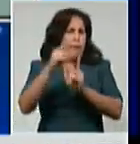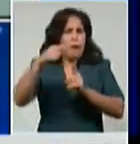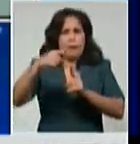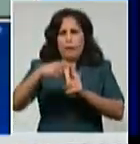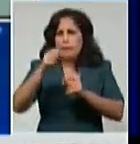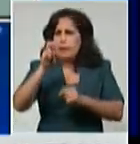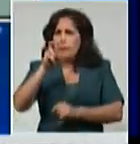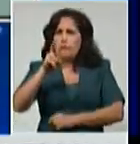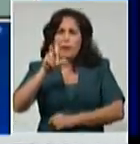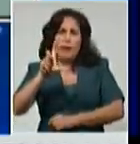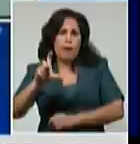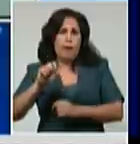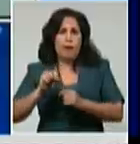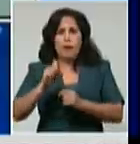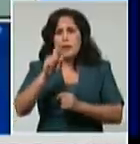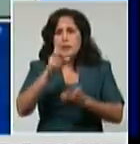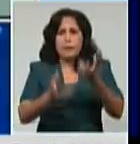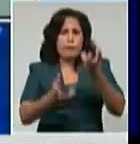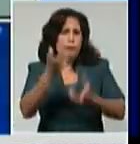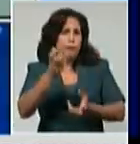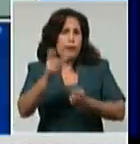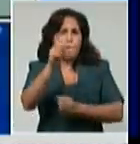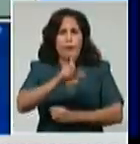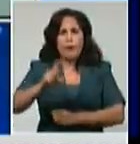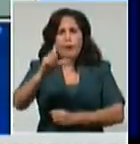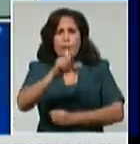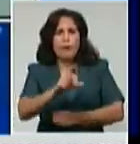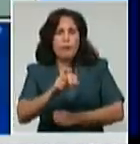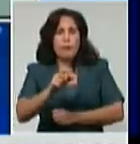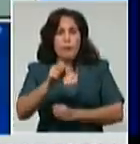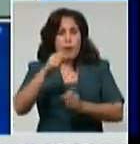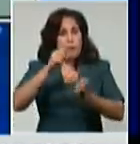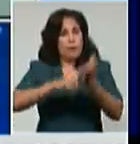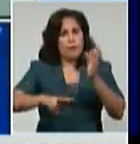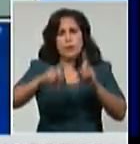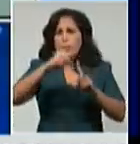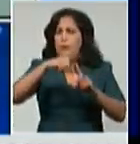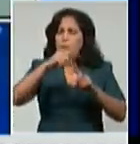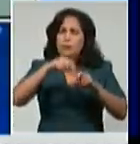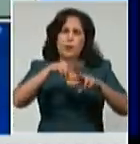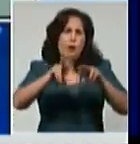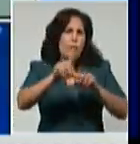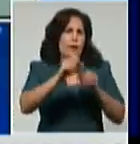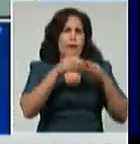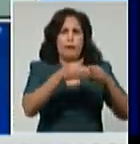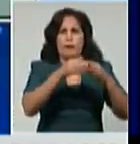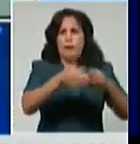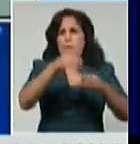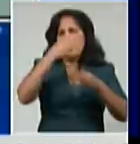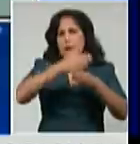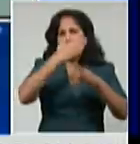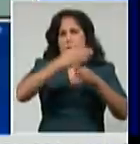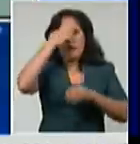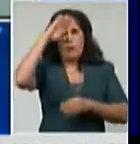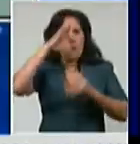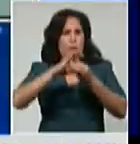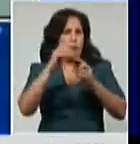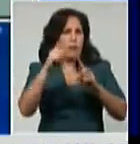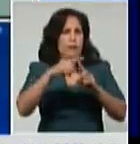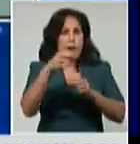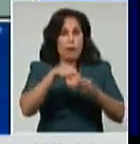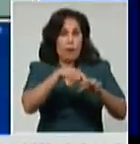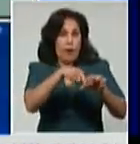Clara, Cienfuegos, Camagüey, Las Tunas, Holguín, Granma, Santiago de Cuba, Guantánamo e Isla de la